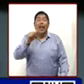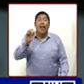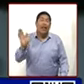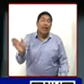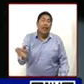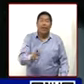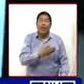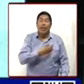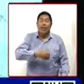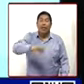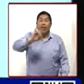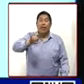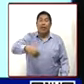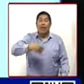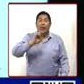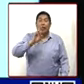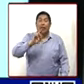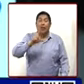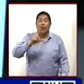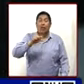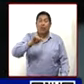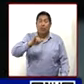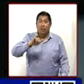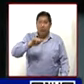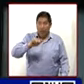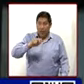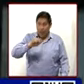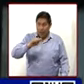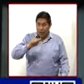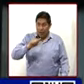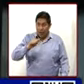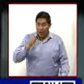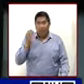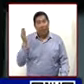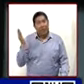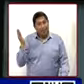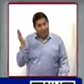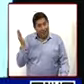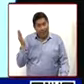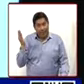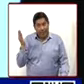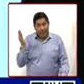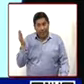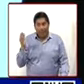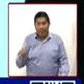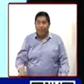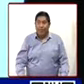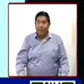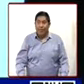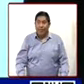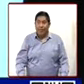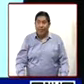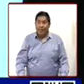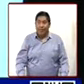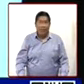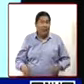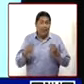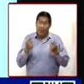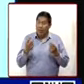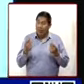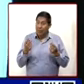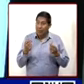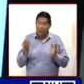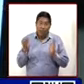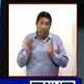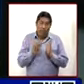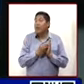Juliana será la primera opción de búsqueda. Hacemos clic y en ese instante nos sale la instalación. Como usted aprecia, muy rápido entonces se